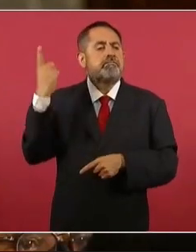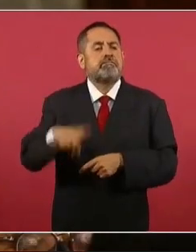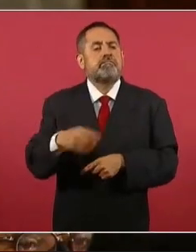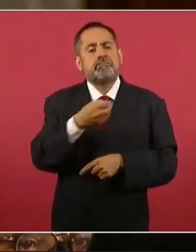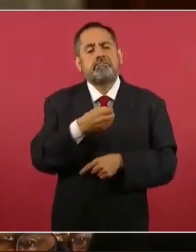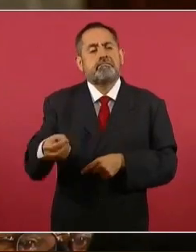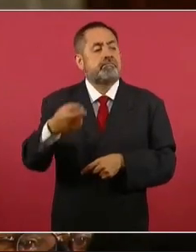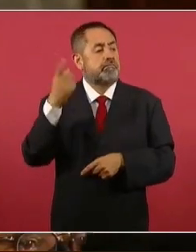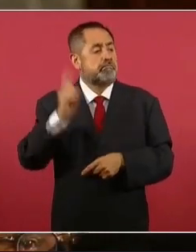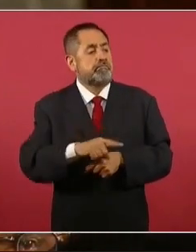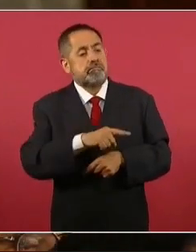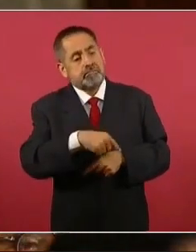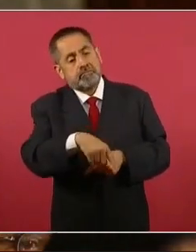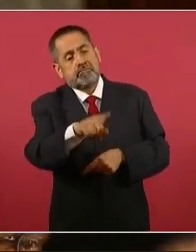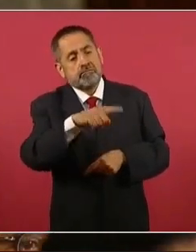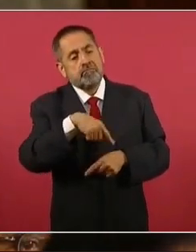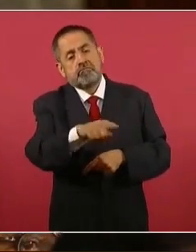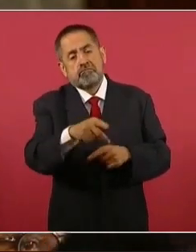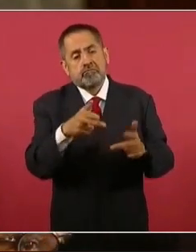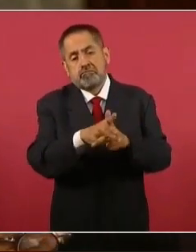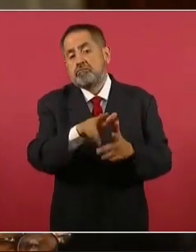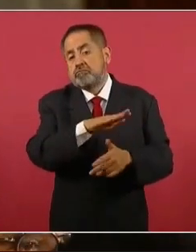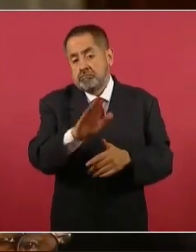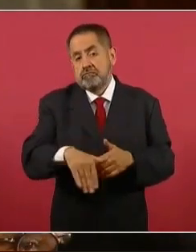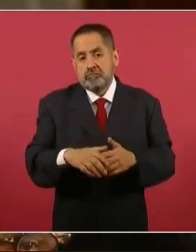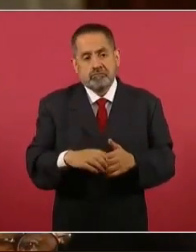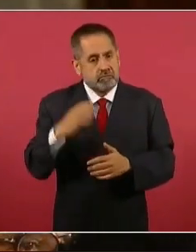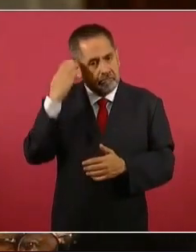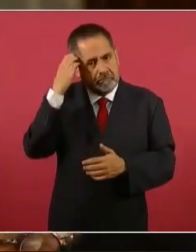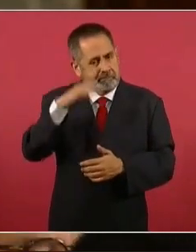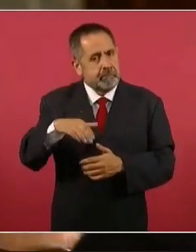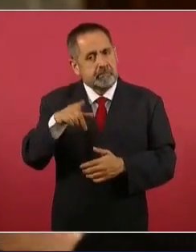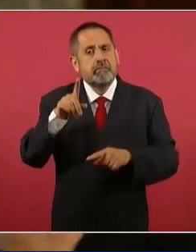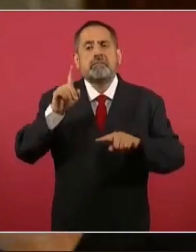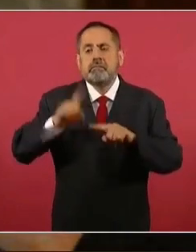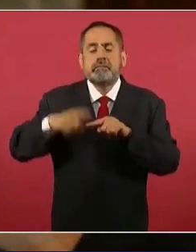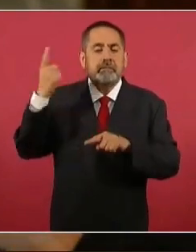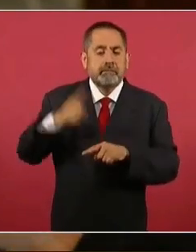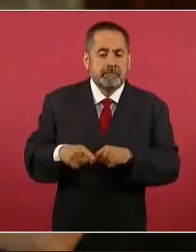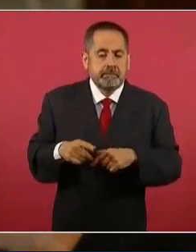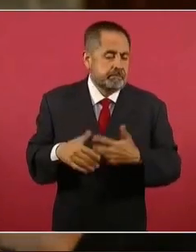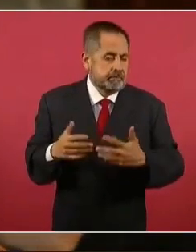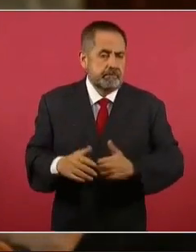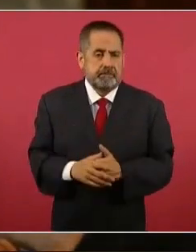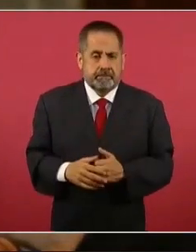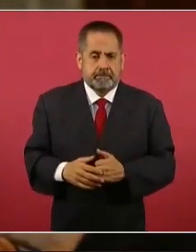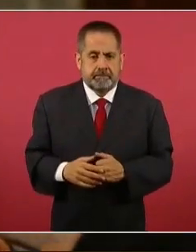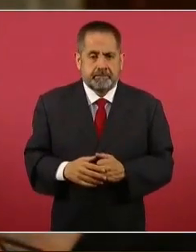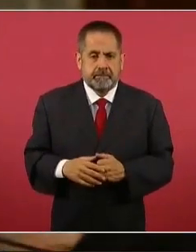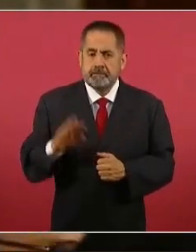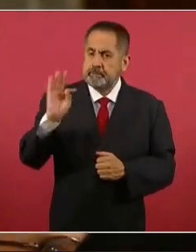tipo de delitos, de crímenes de lesa humanidad. Y la pregunta es si